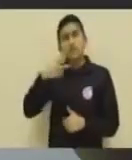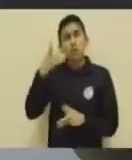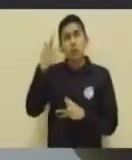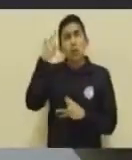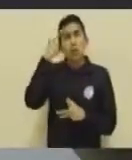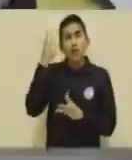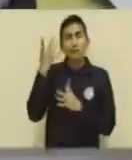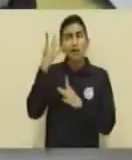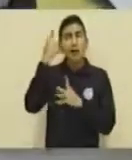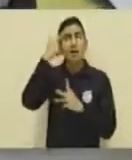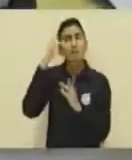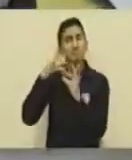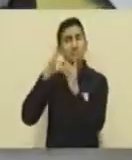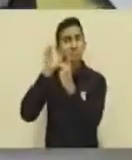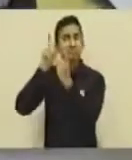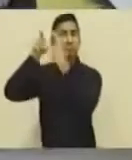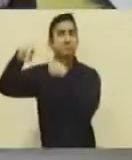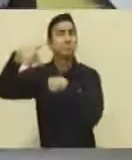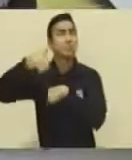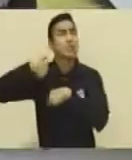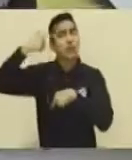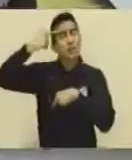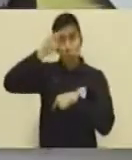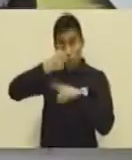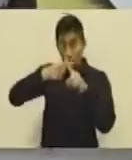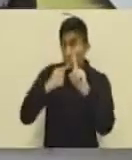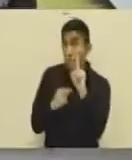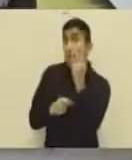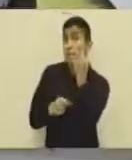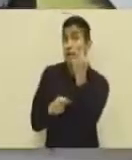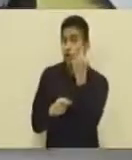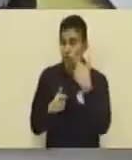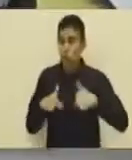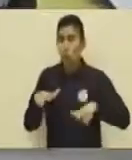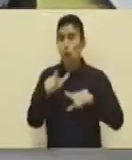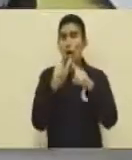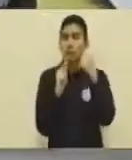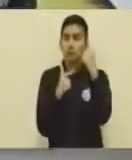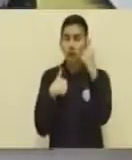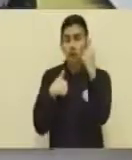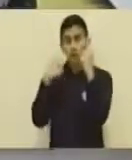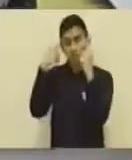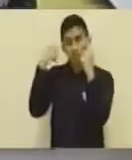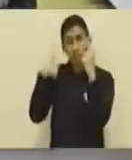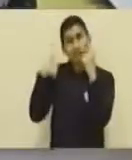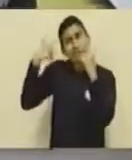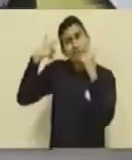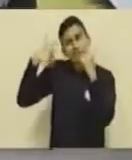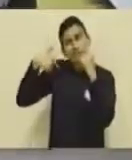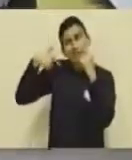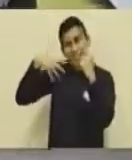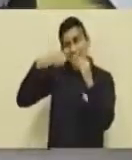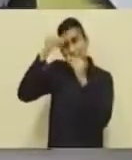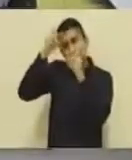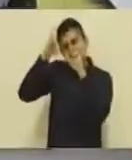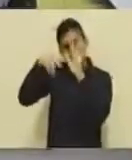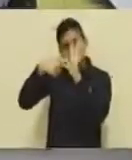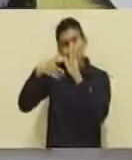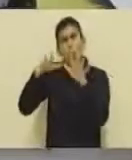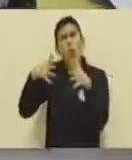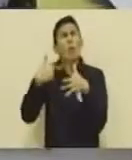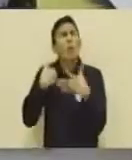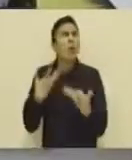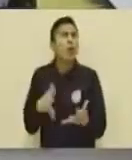siempre la empatía, pero sabiendo siempre que nosotros debemos ponernos en primer lugar para poder transmitir ese bienestar a las demás